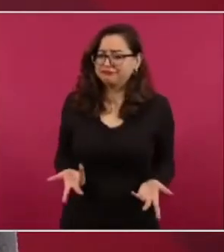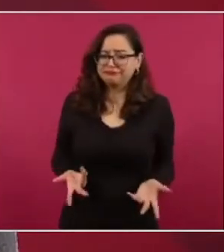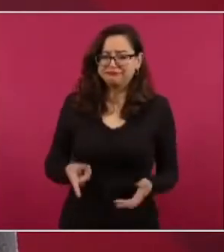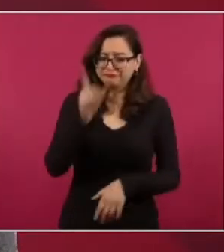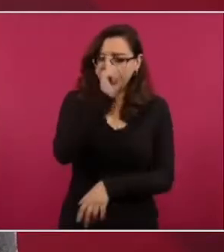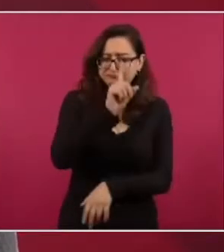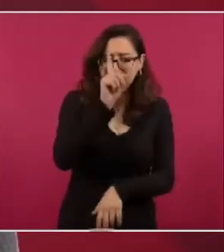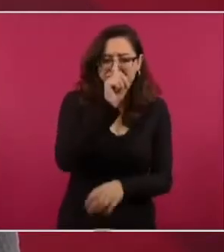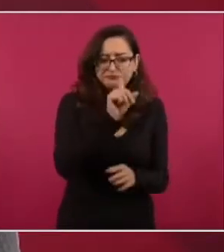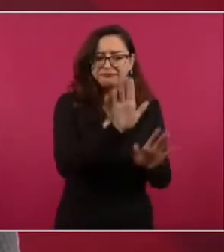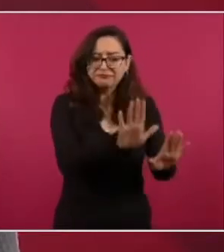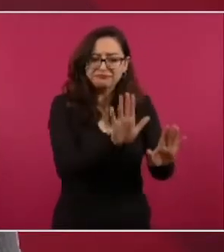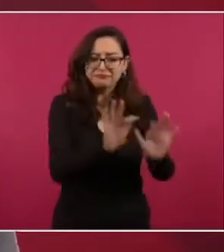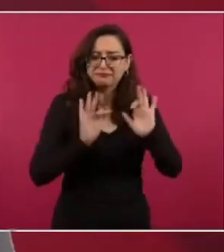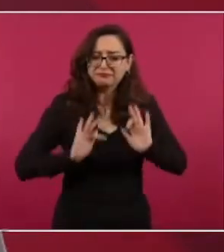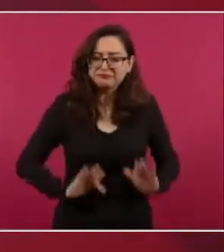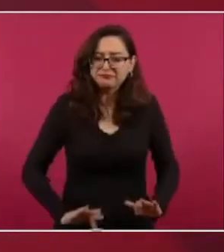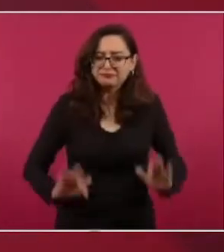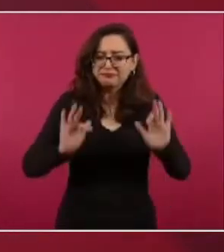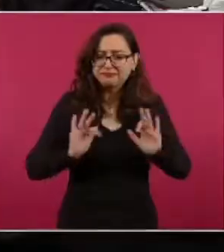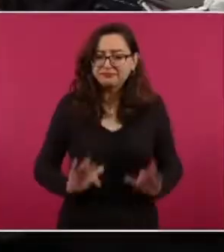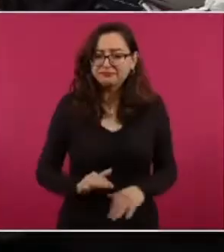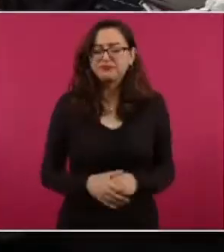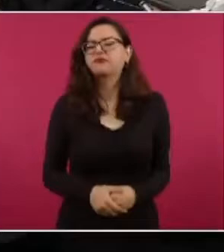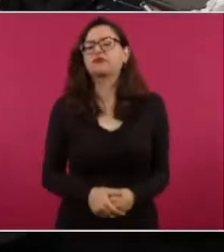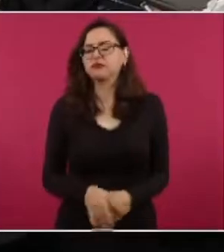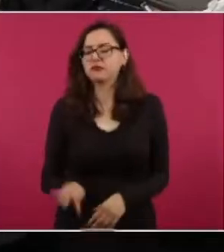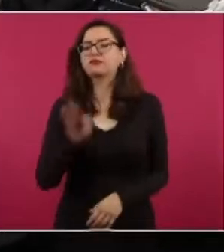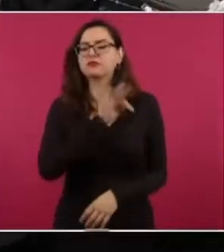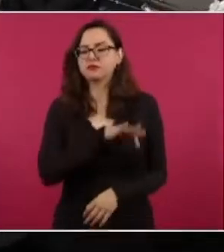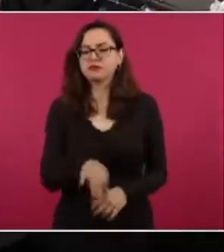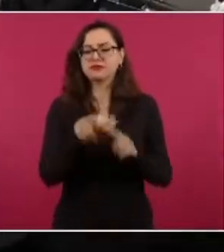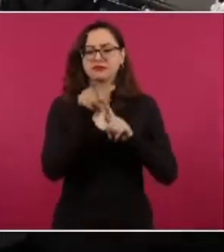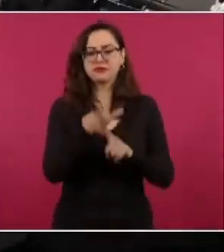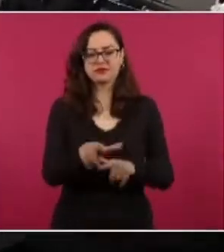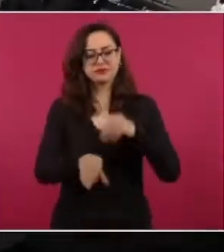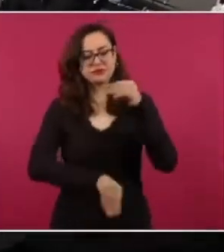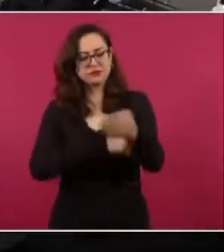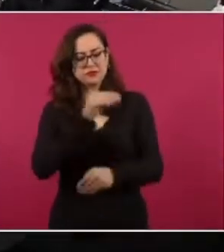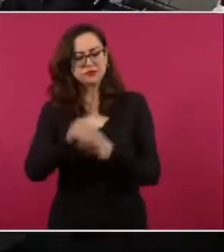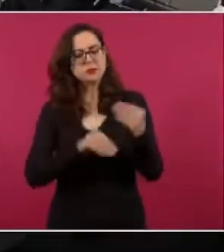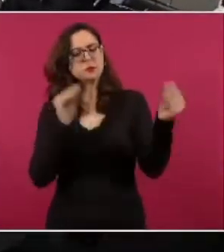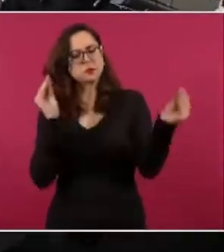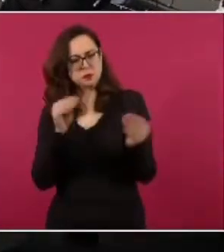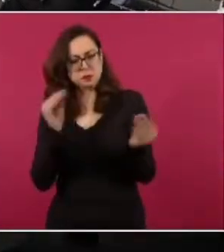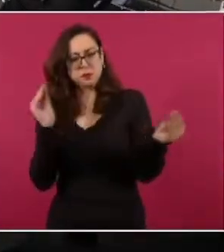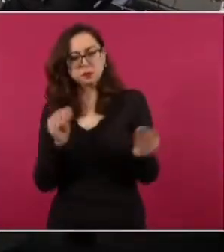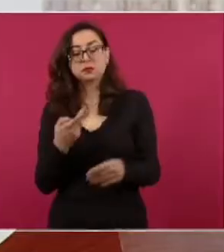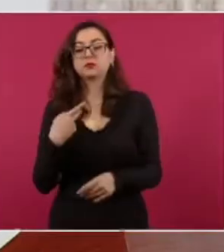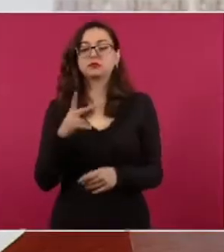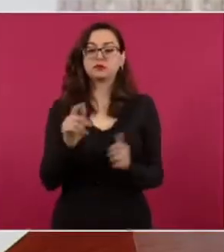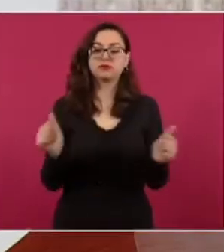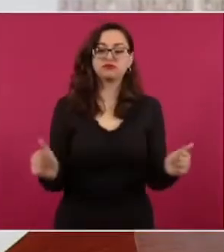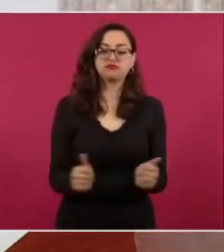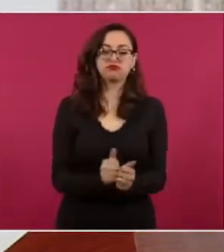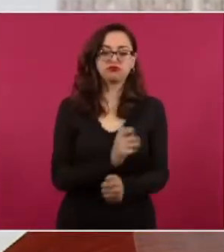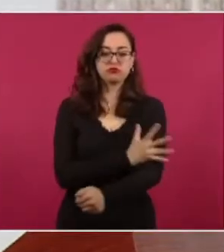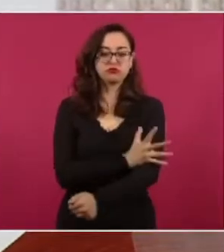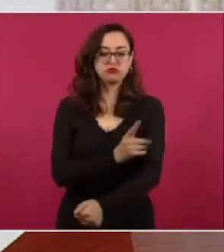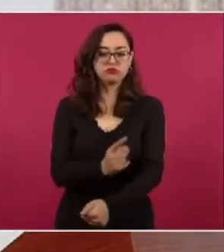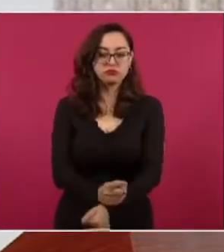que vamos a seguir debatiendo y que lo hagamos con honestidad